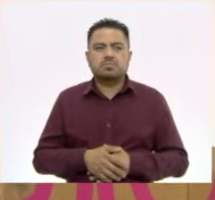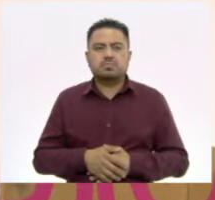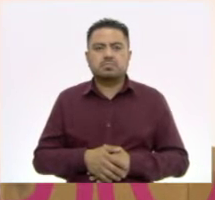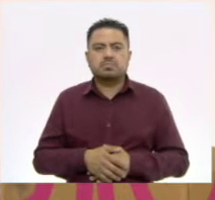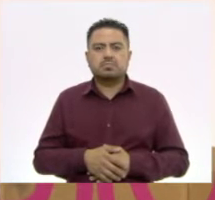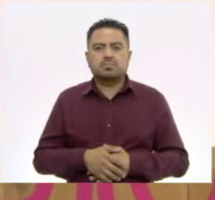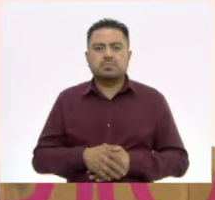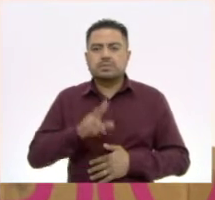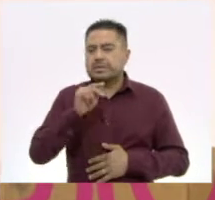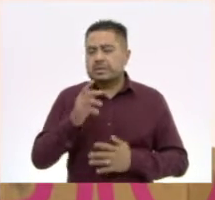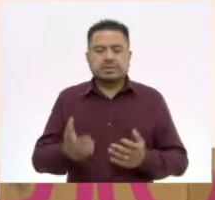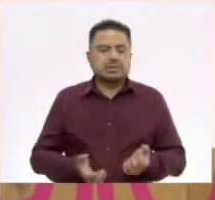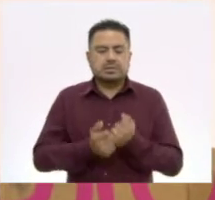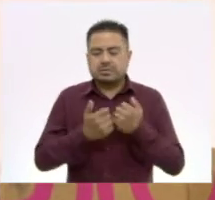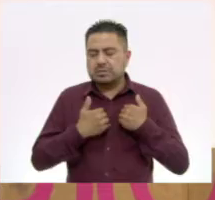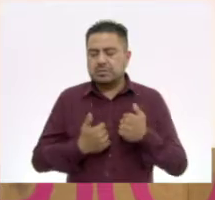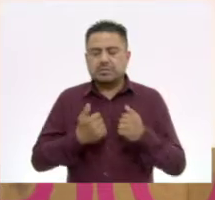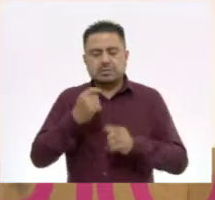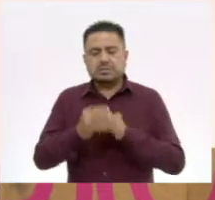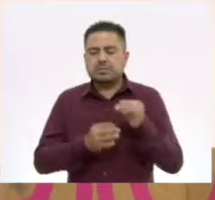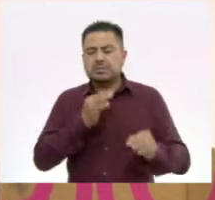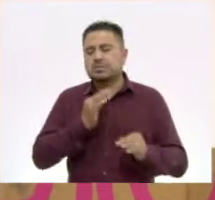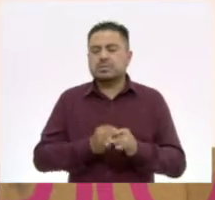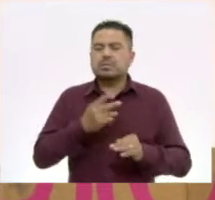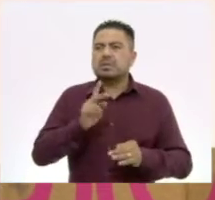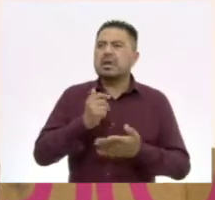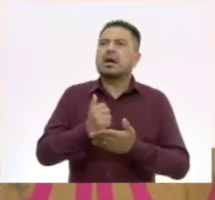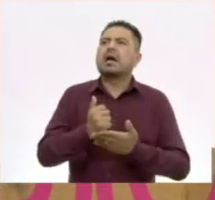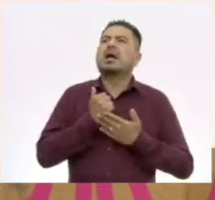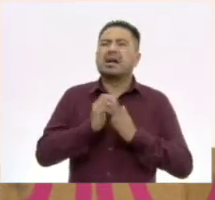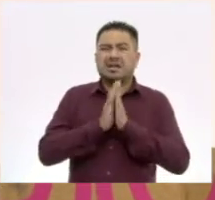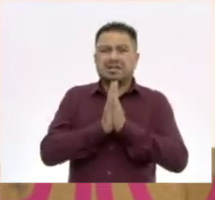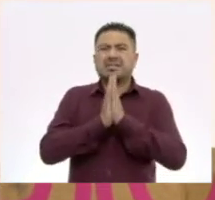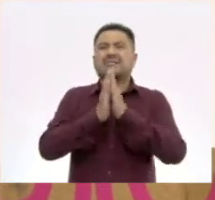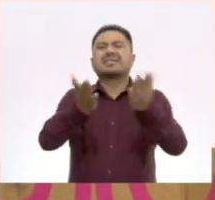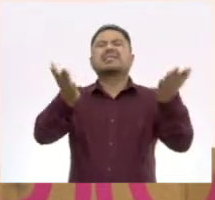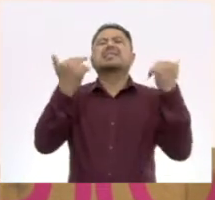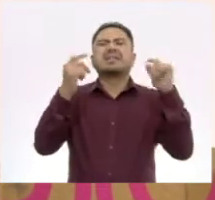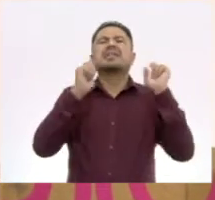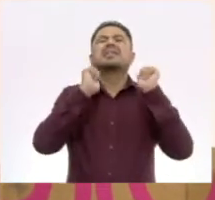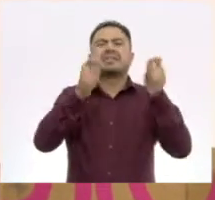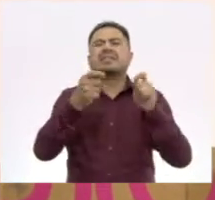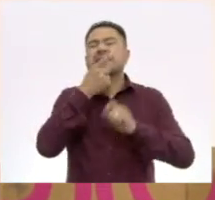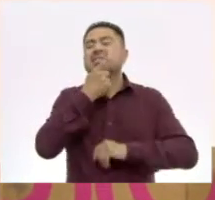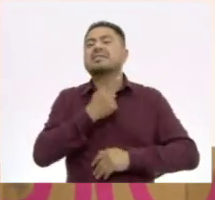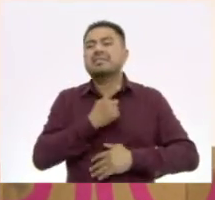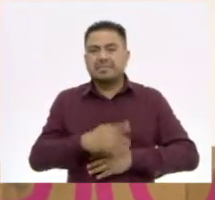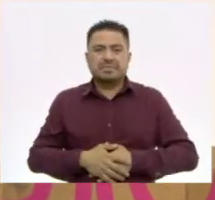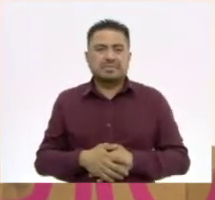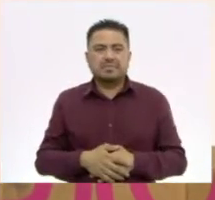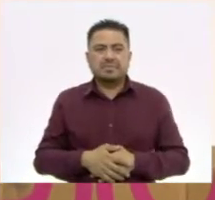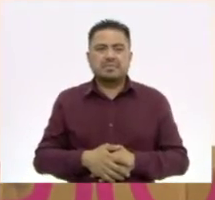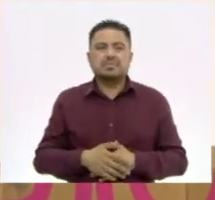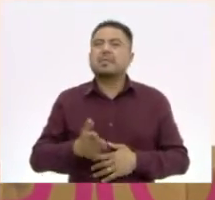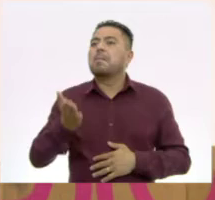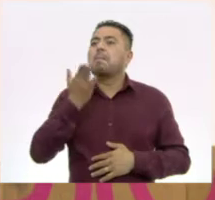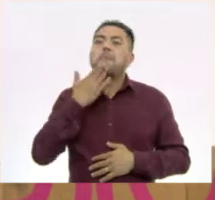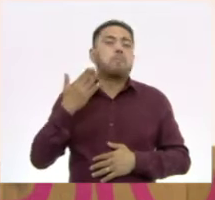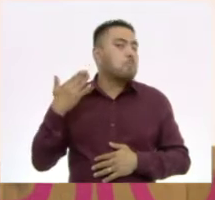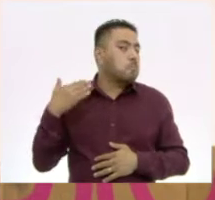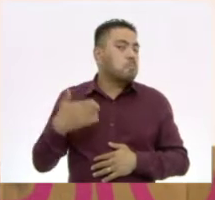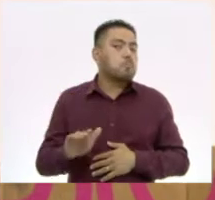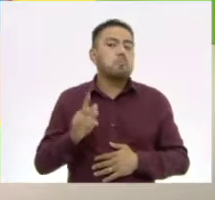no lo logro saber con precisión me ayudan allí en casa qué es muy bien